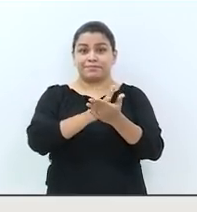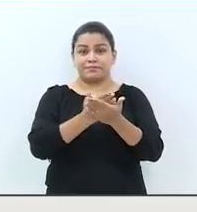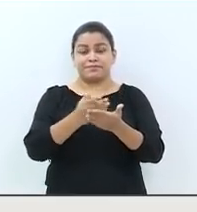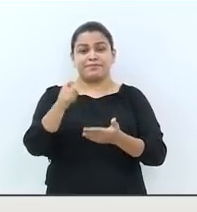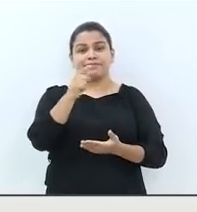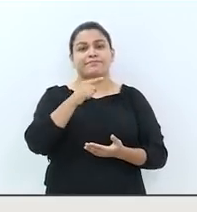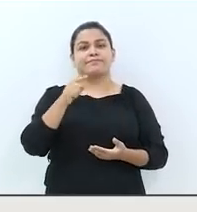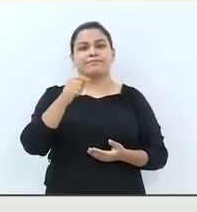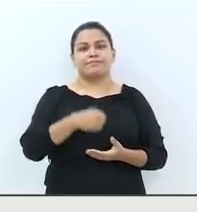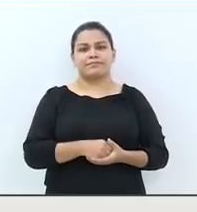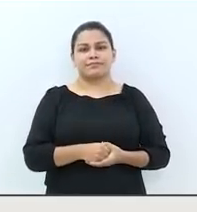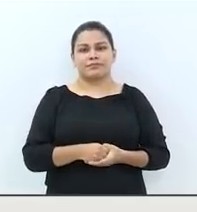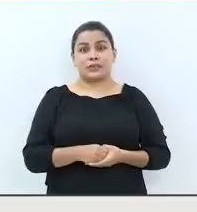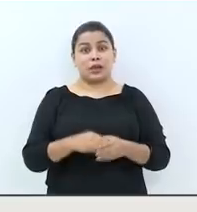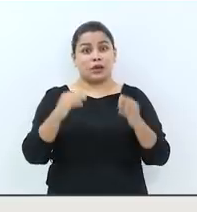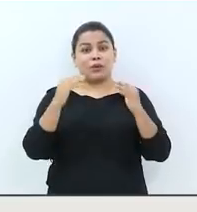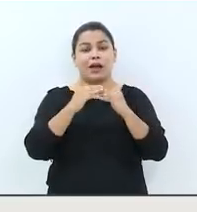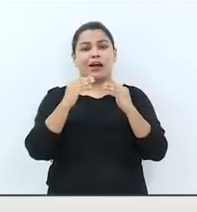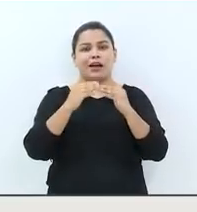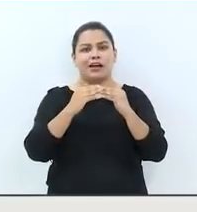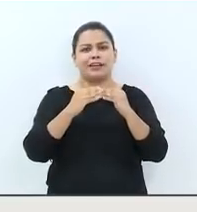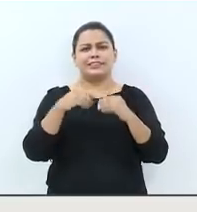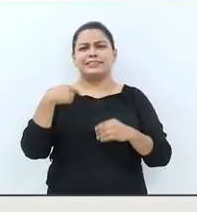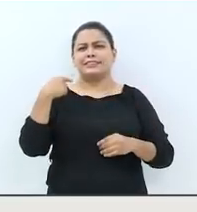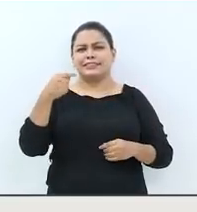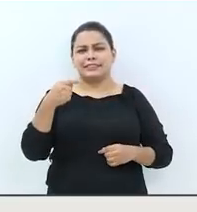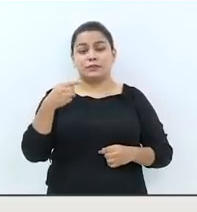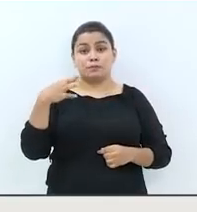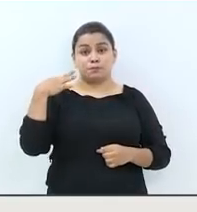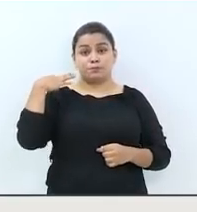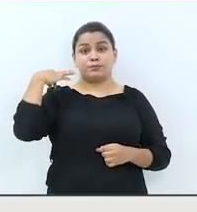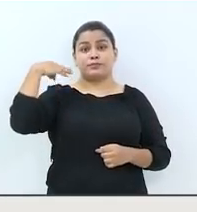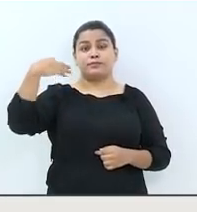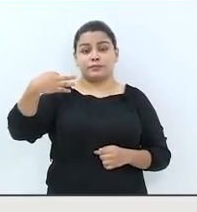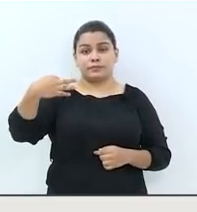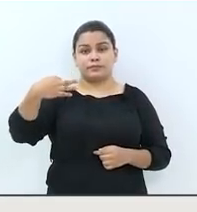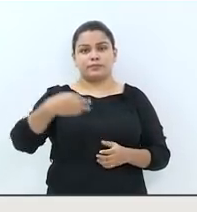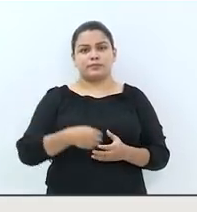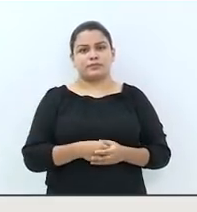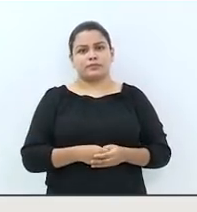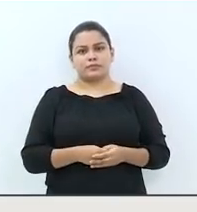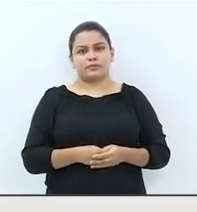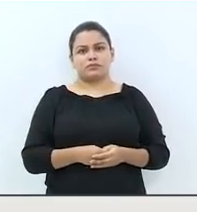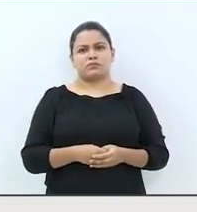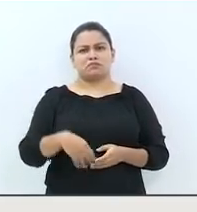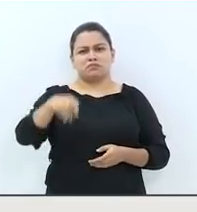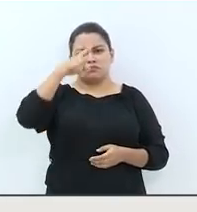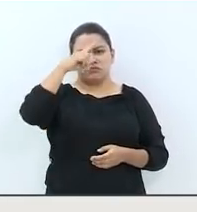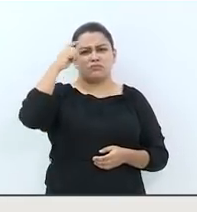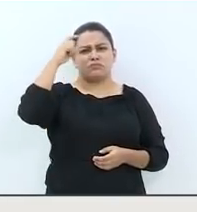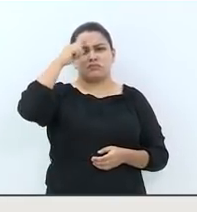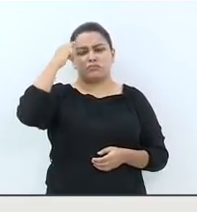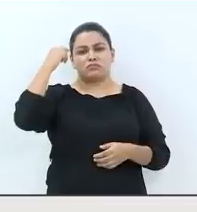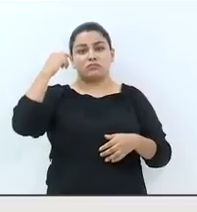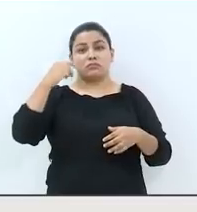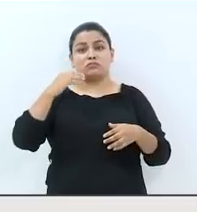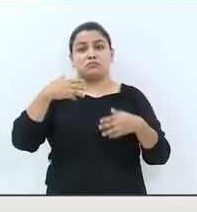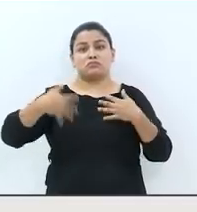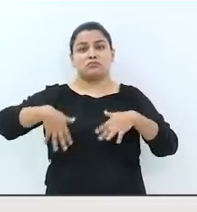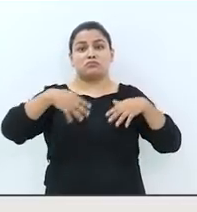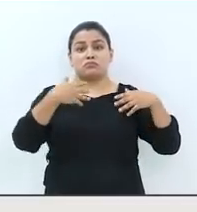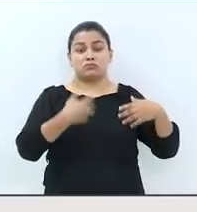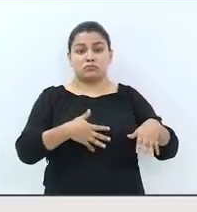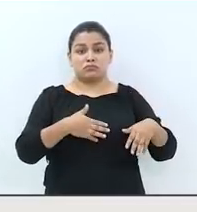equipazo. También, pues, como siempre, les invitamos a que vayan trabajando las actividades del